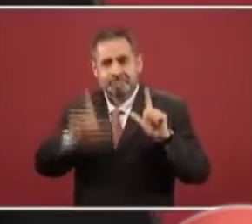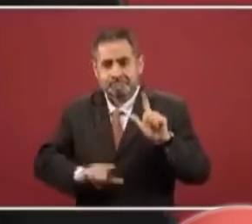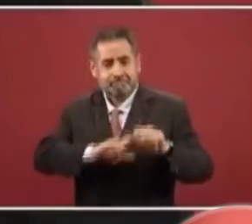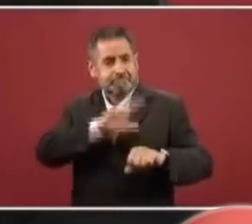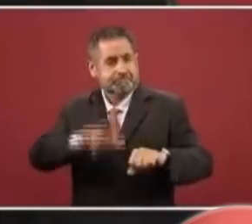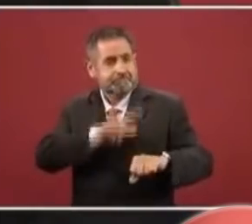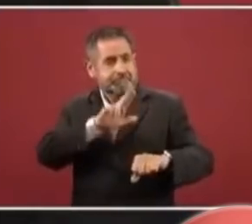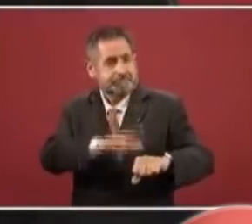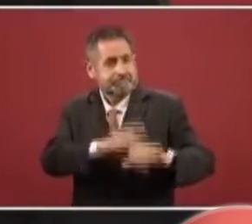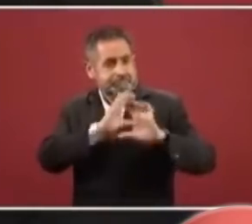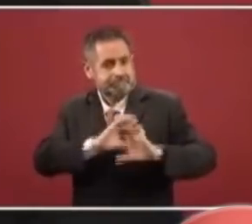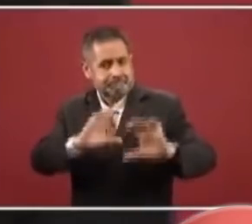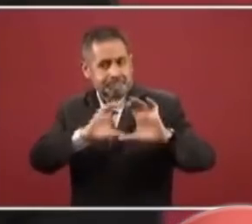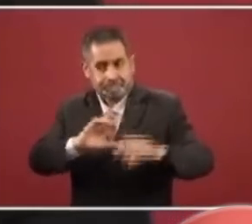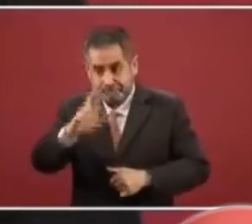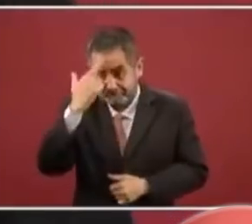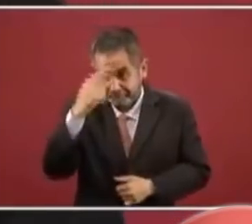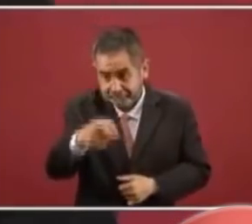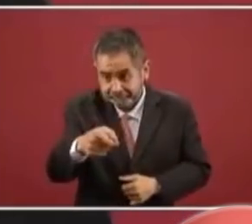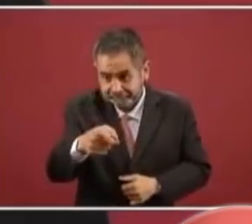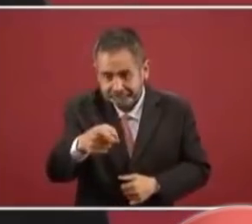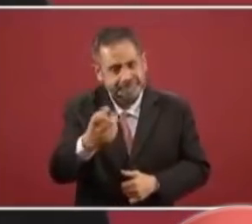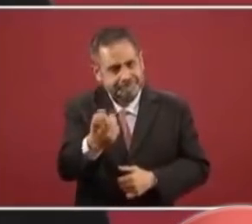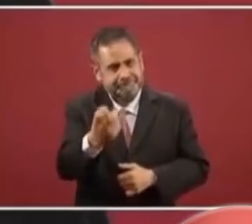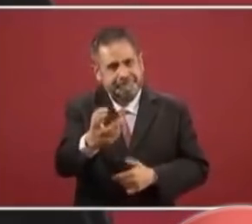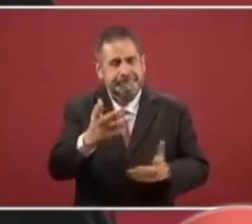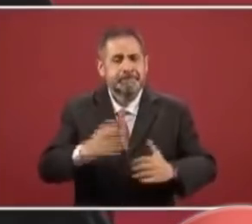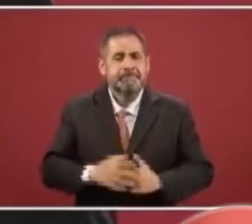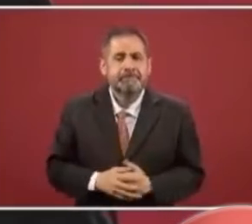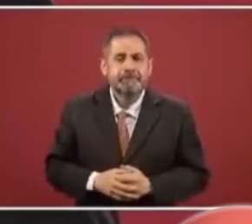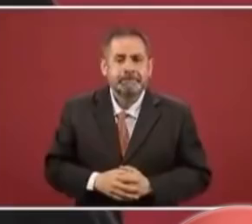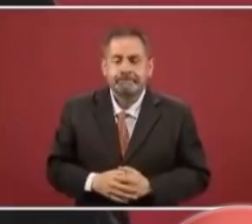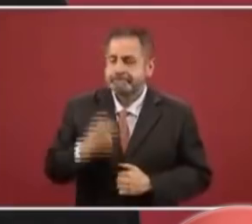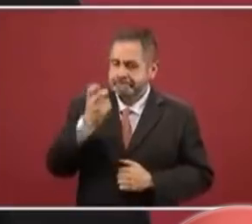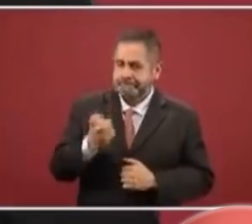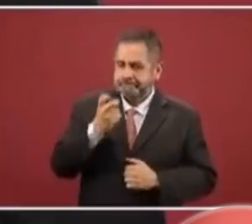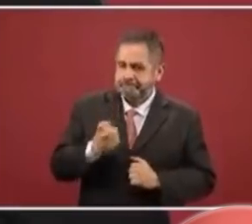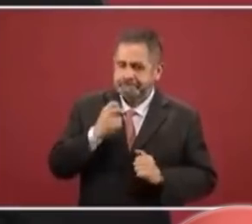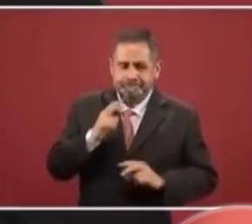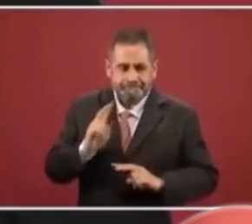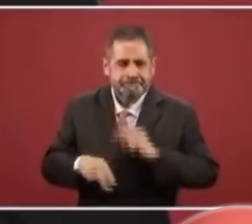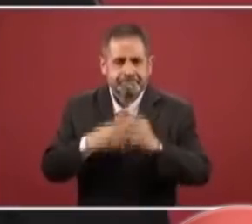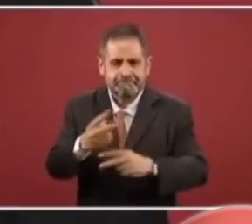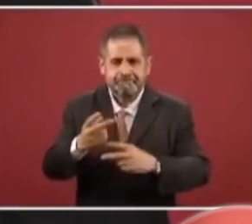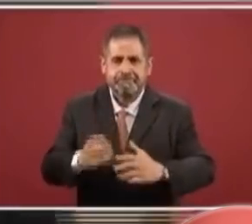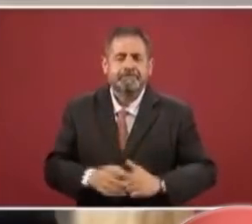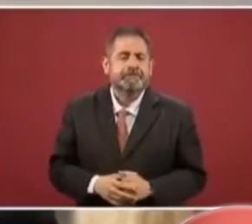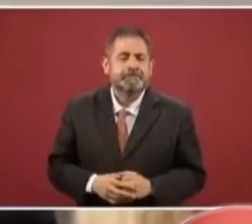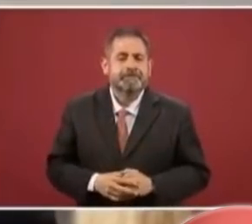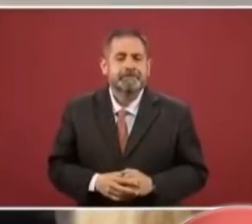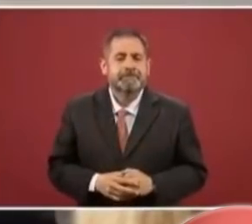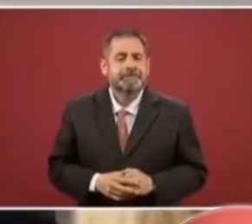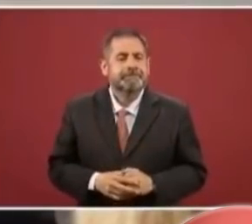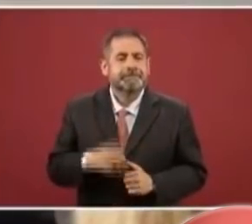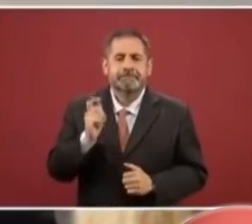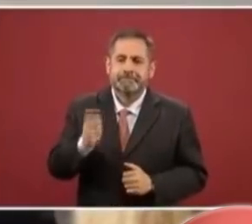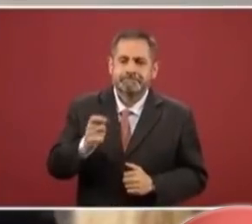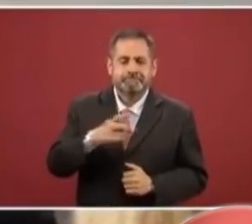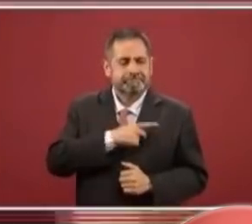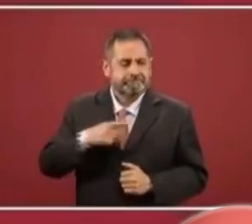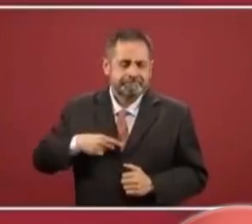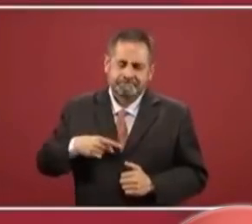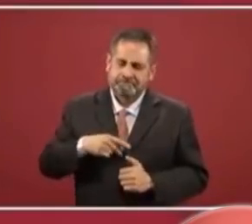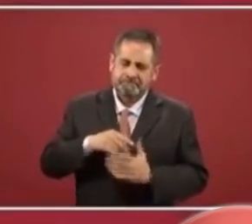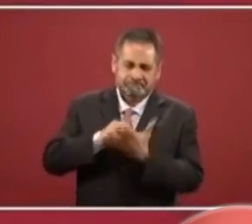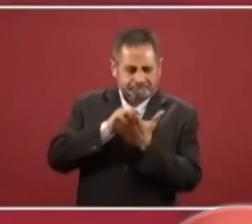acuerdan? Bueno, entonces vamos a eso, ¿sí? Sí, tenemos que